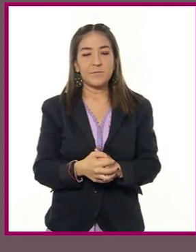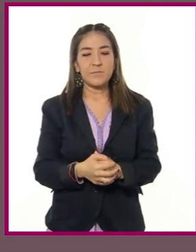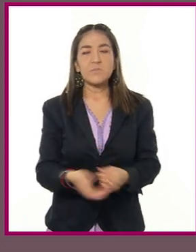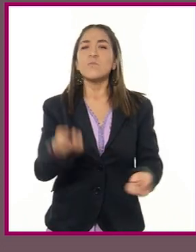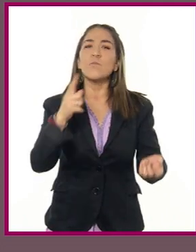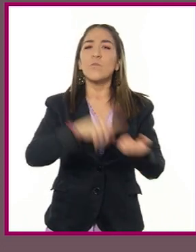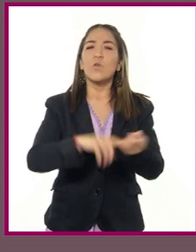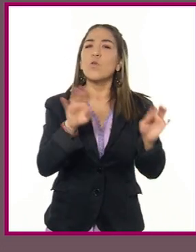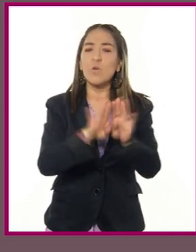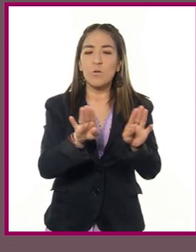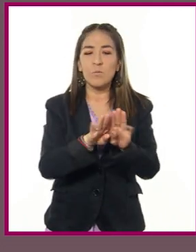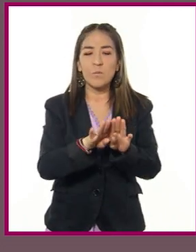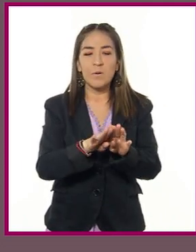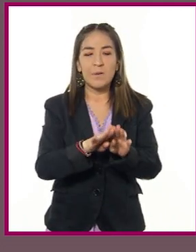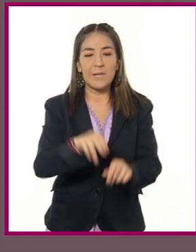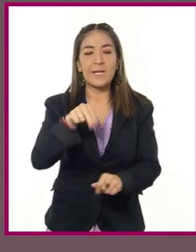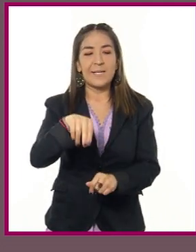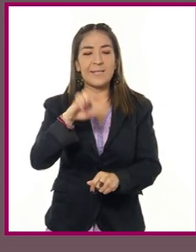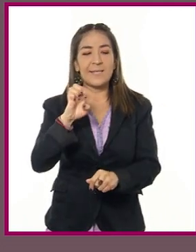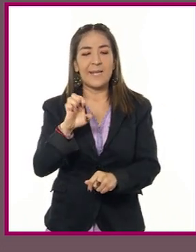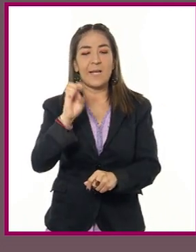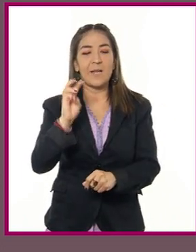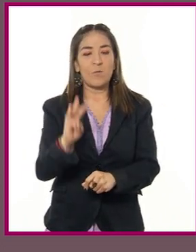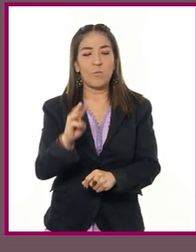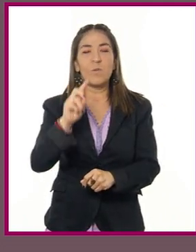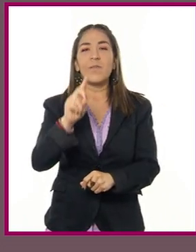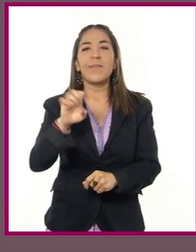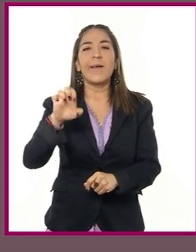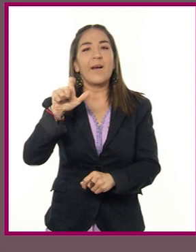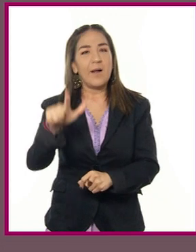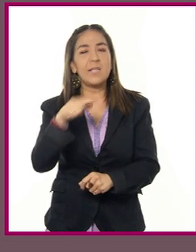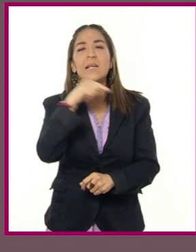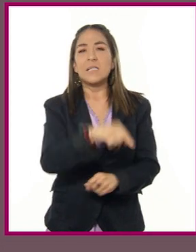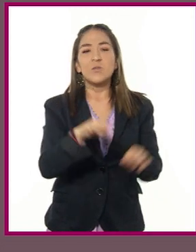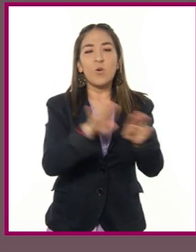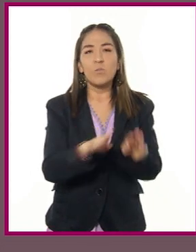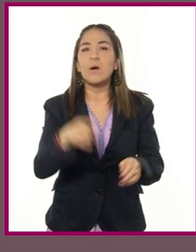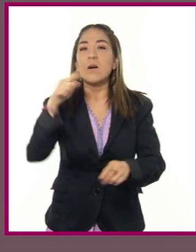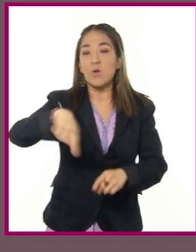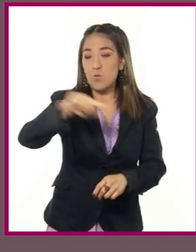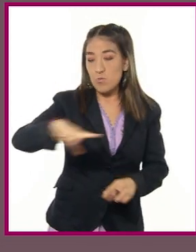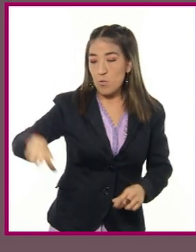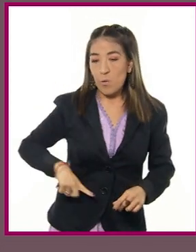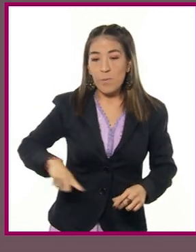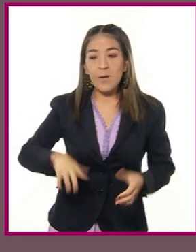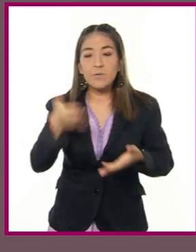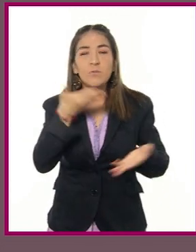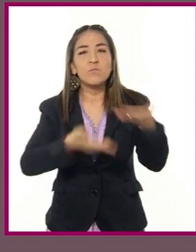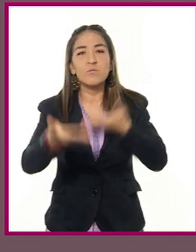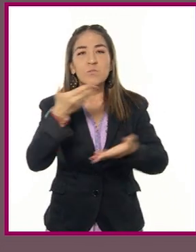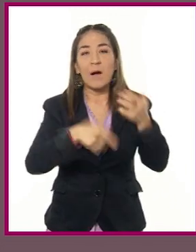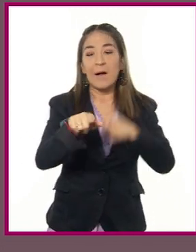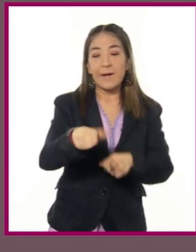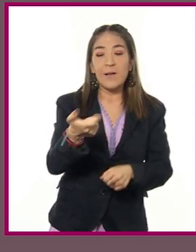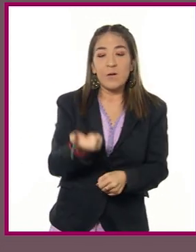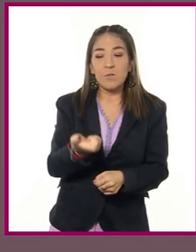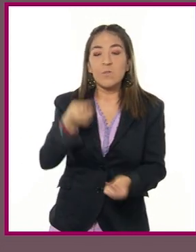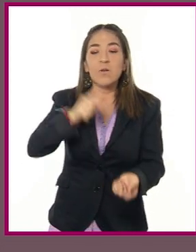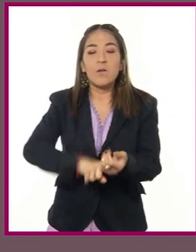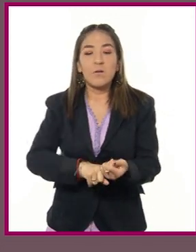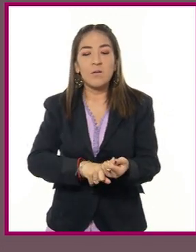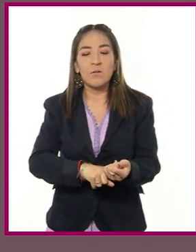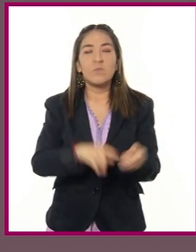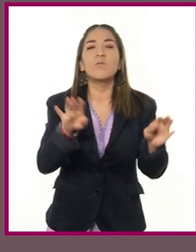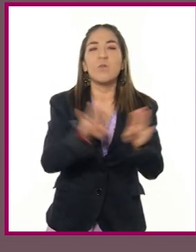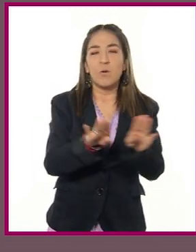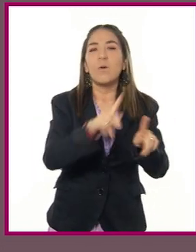través del New Deal, buscaron incrementar la intervención del Estado en la economía a través de una inversión directa